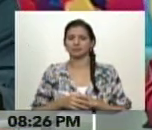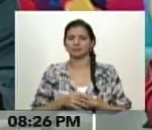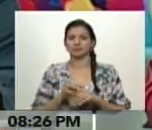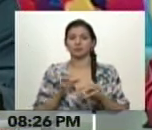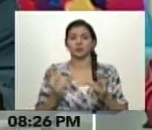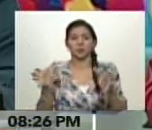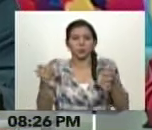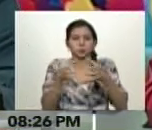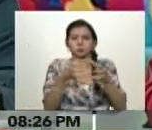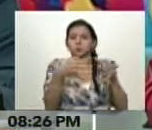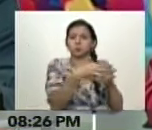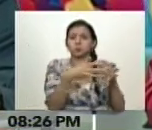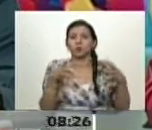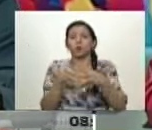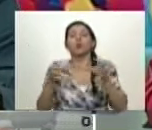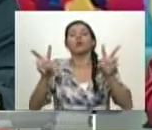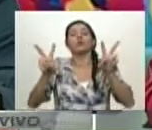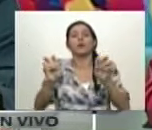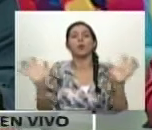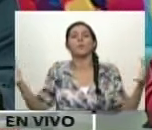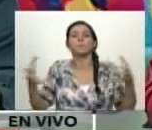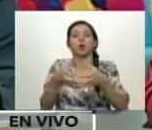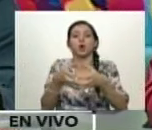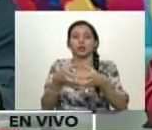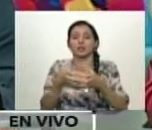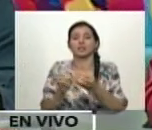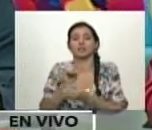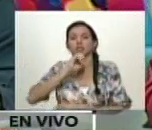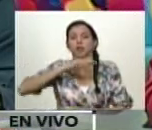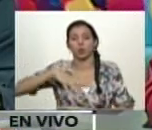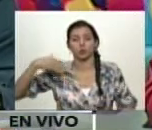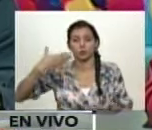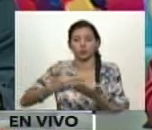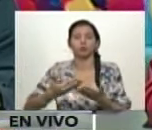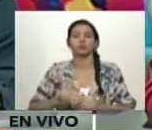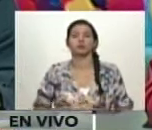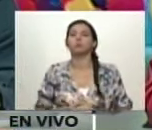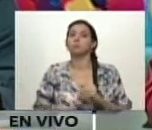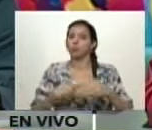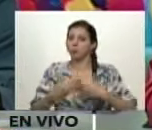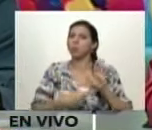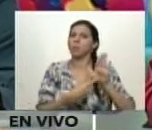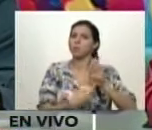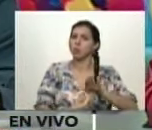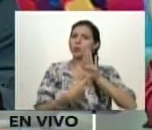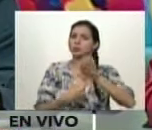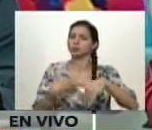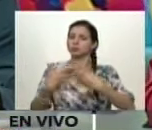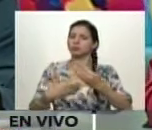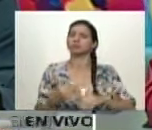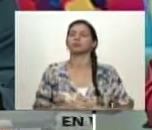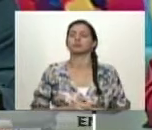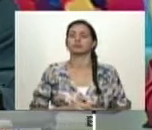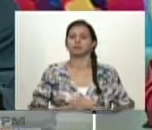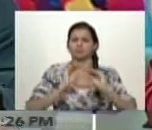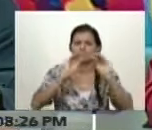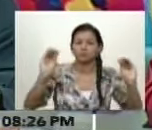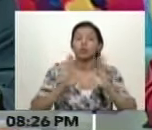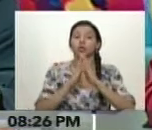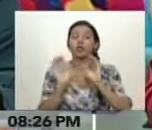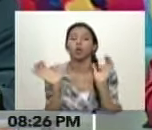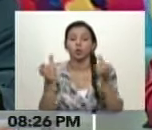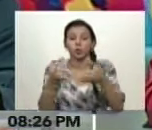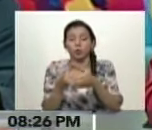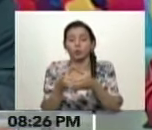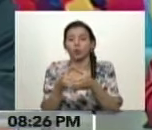de este nuevo bloque histórico y que se vaya expresando. Yo he convocado a todos los partidos